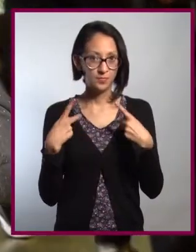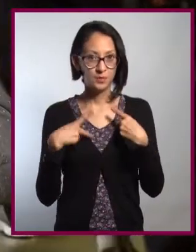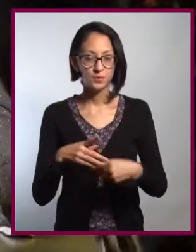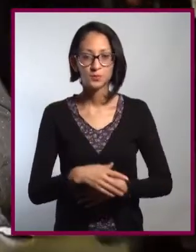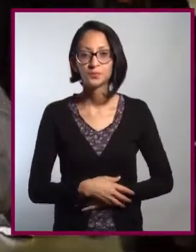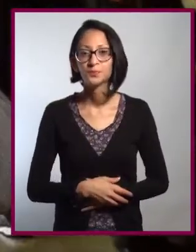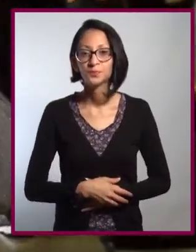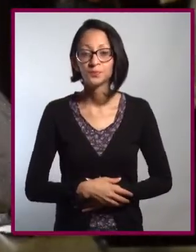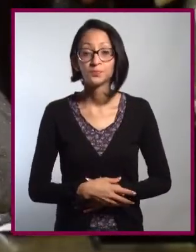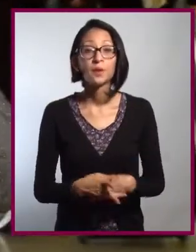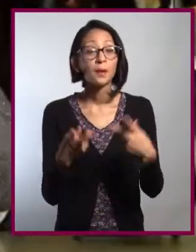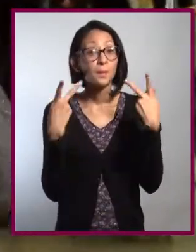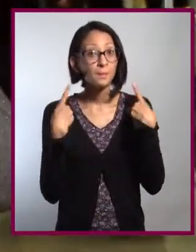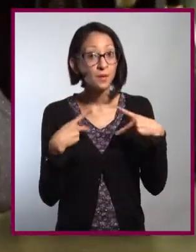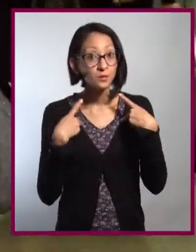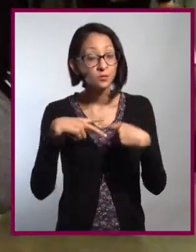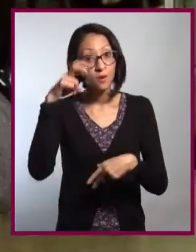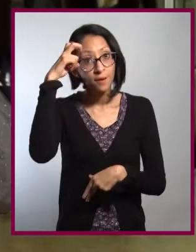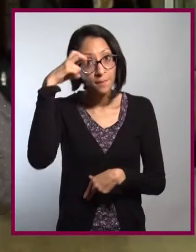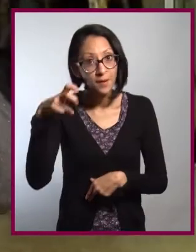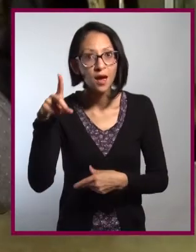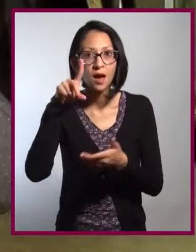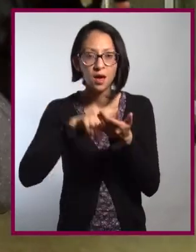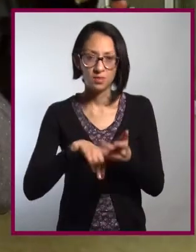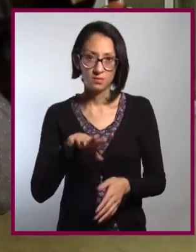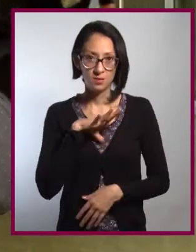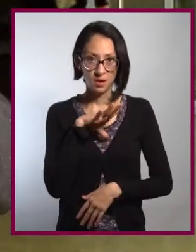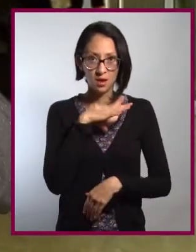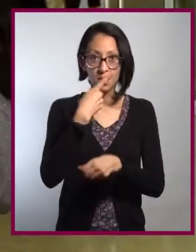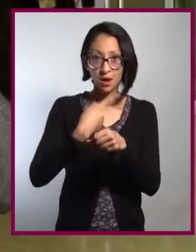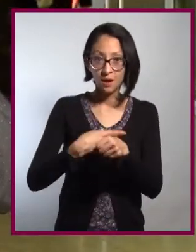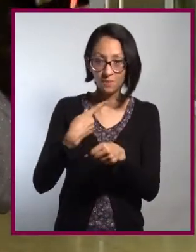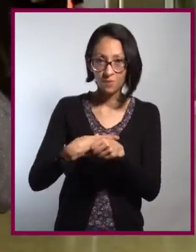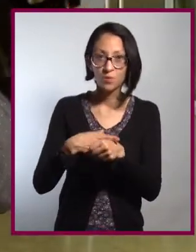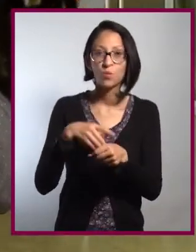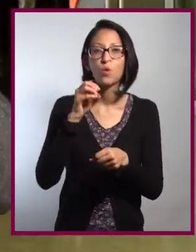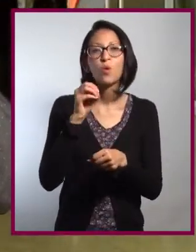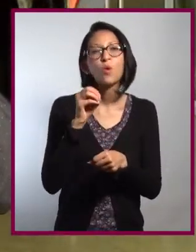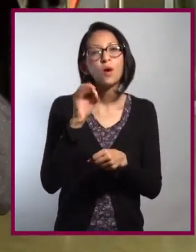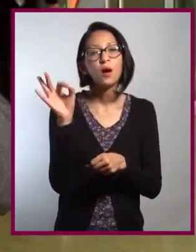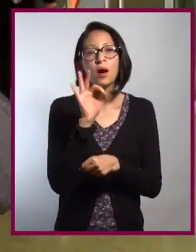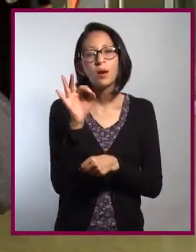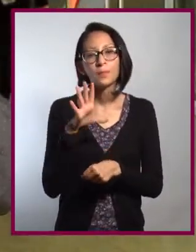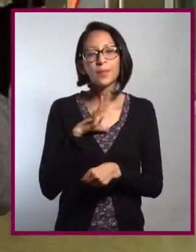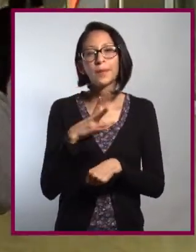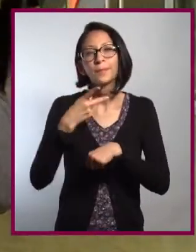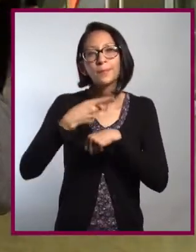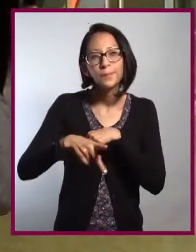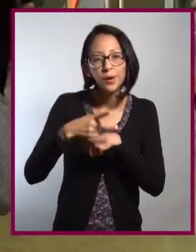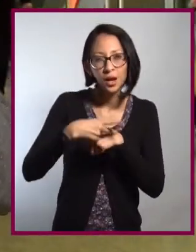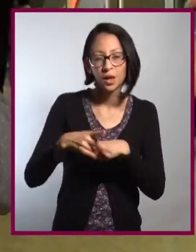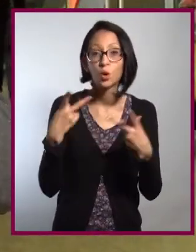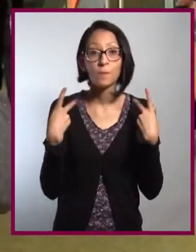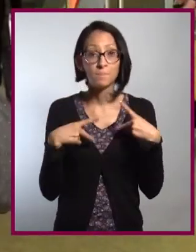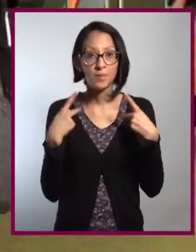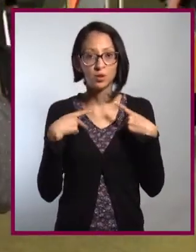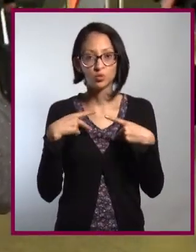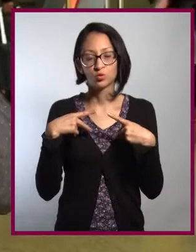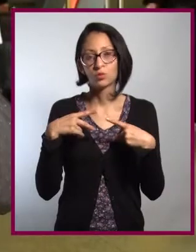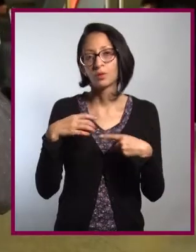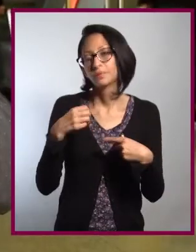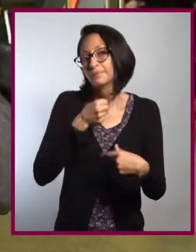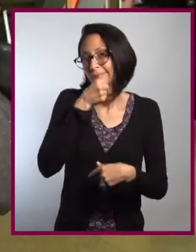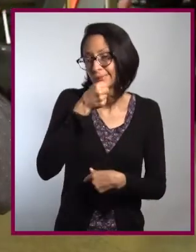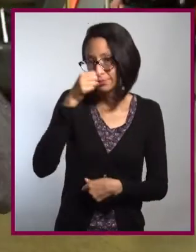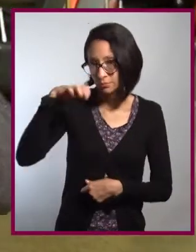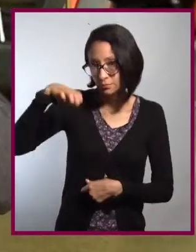Los viajeros enfermos y las personas en situación de riesgo, incluidos los viajeros de edad y las personas